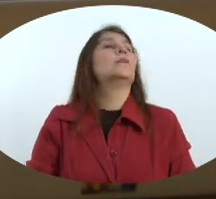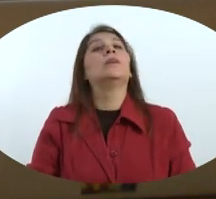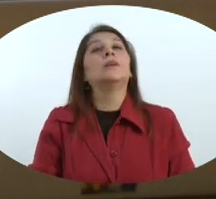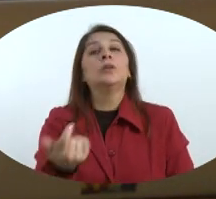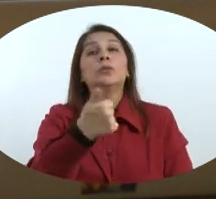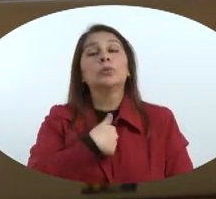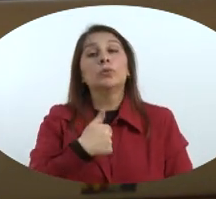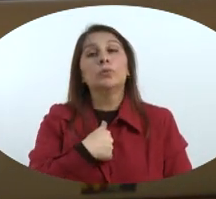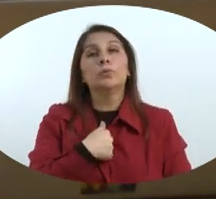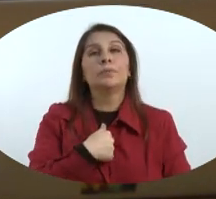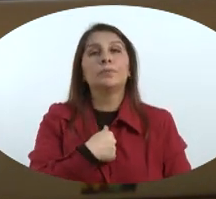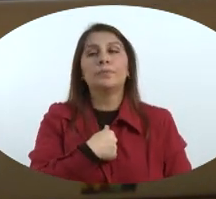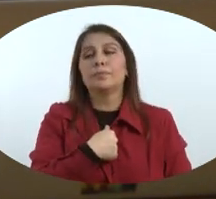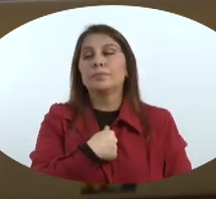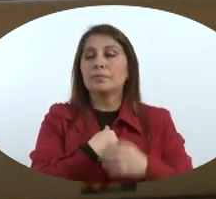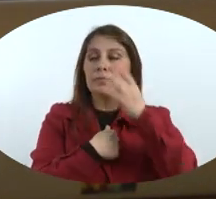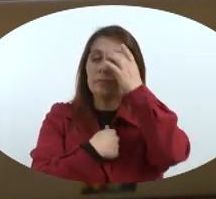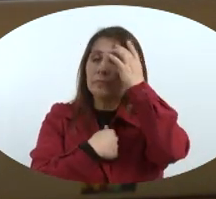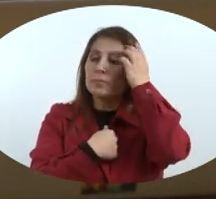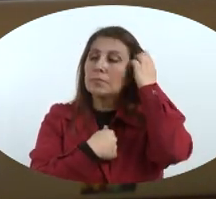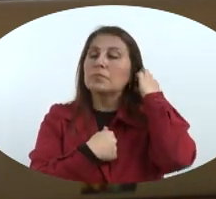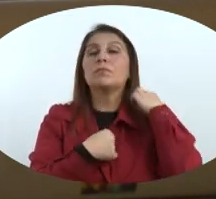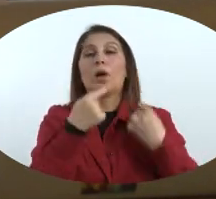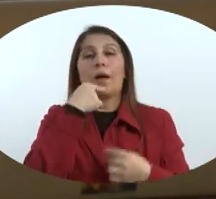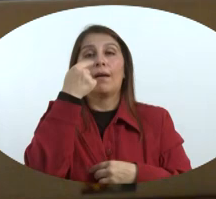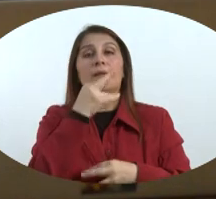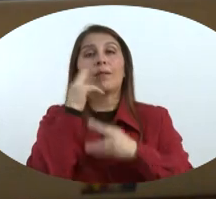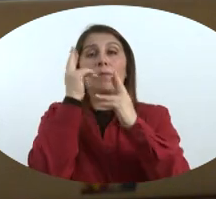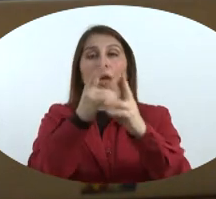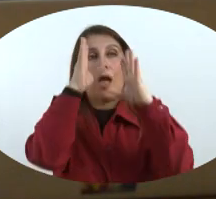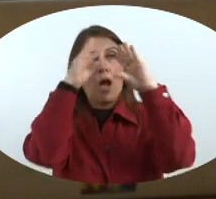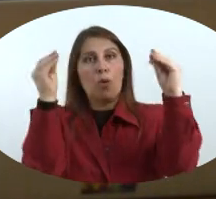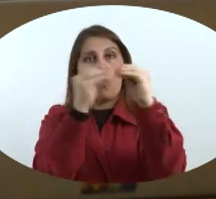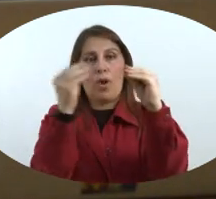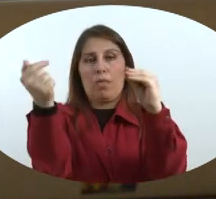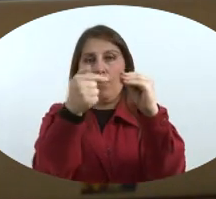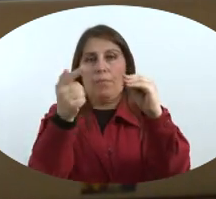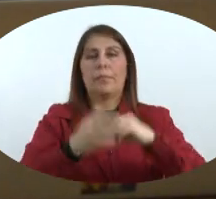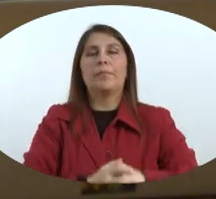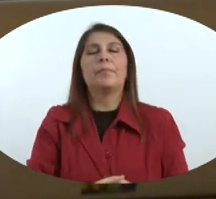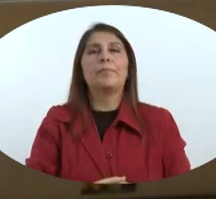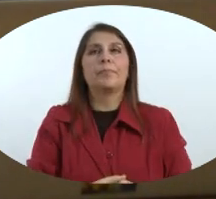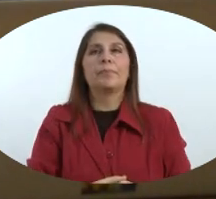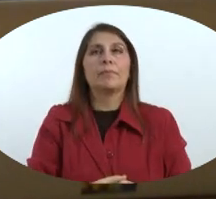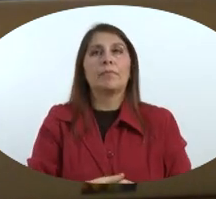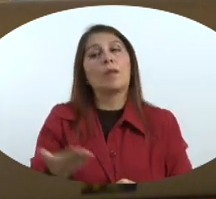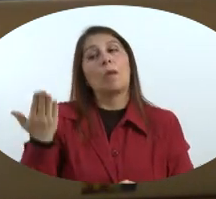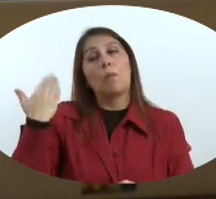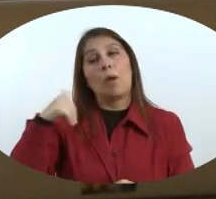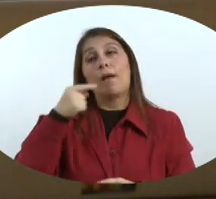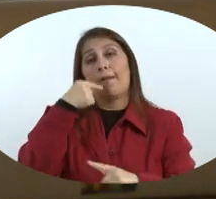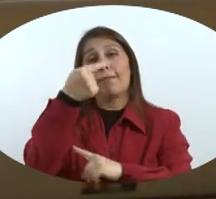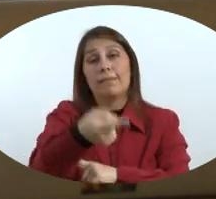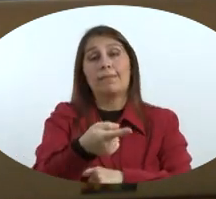yo voy a responder con respecto a el tema del acuerdo pues como venía mencionando